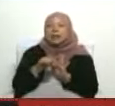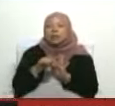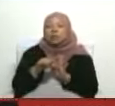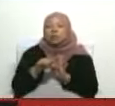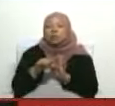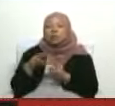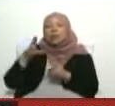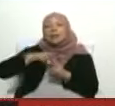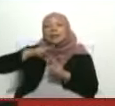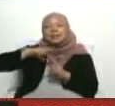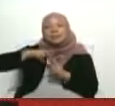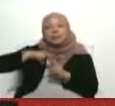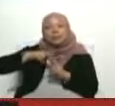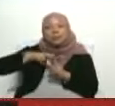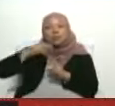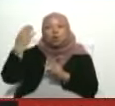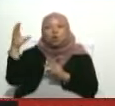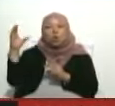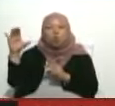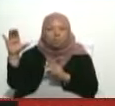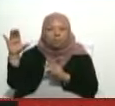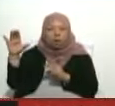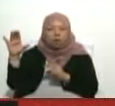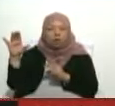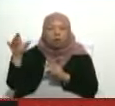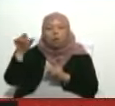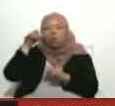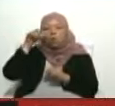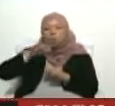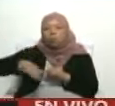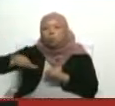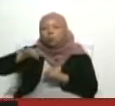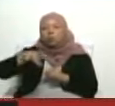en Táchira. Dicho sujeto tenía